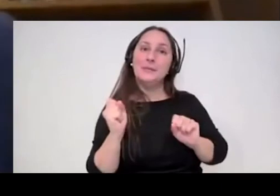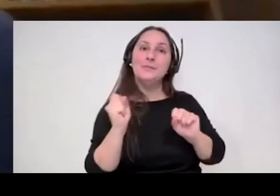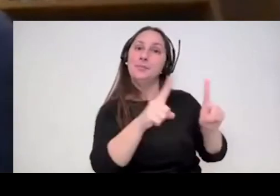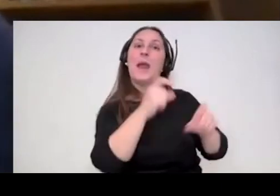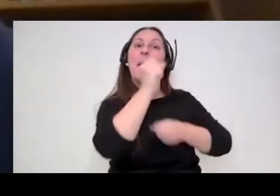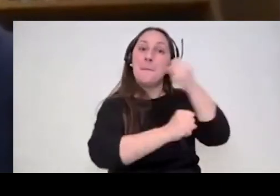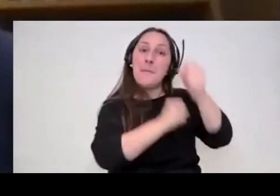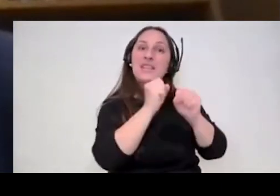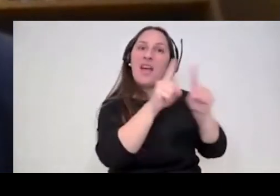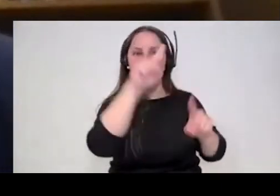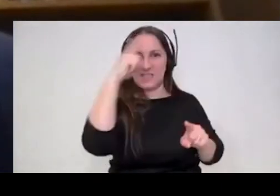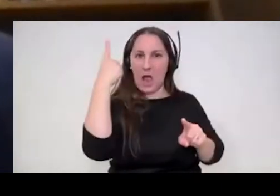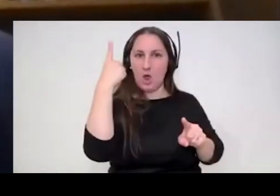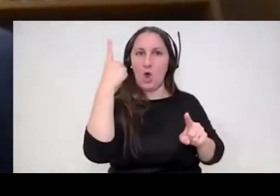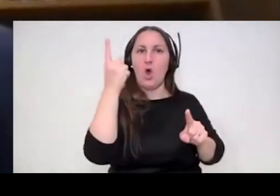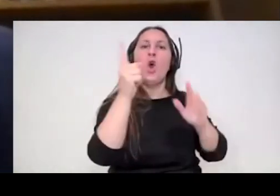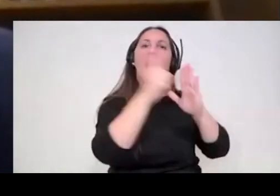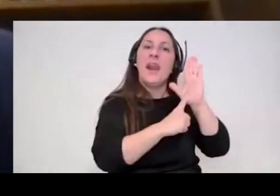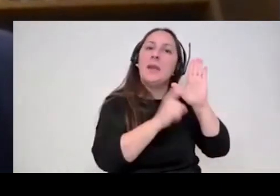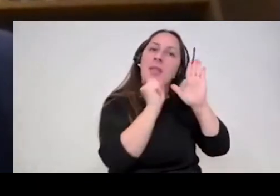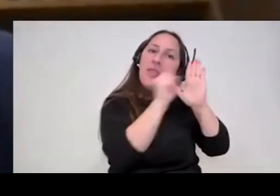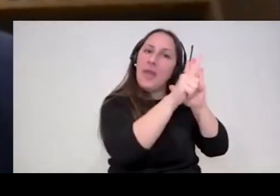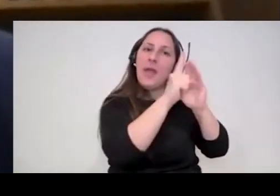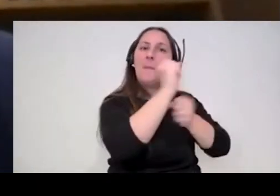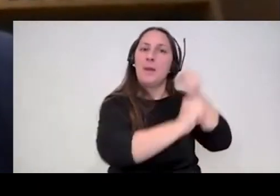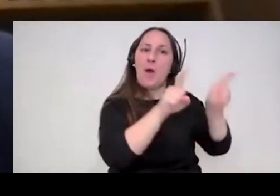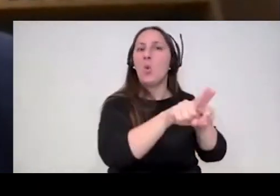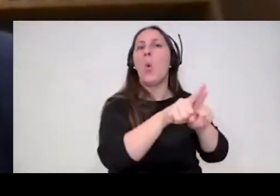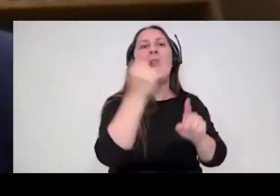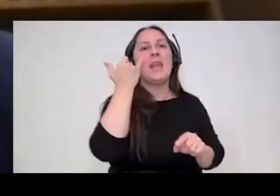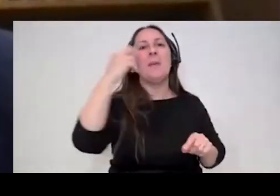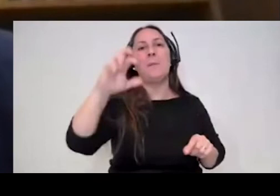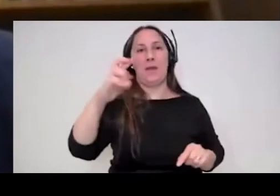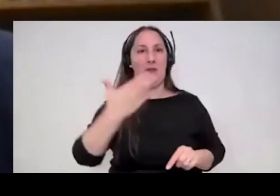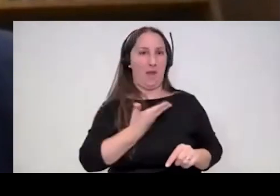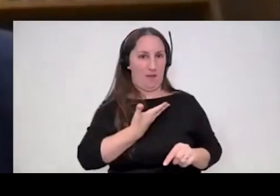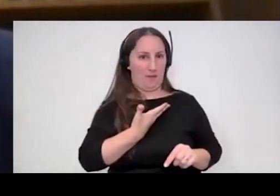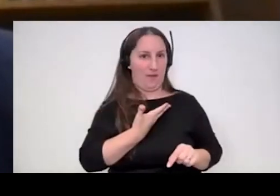que tiene un régimen del sector privado, igual que YPF, que es la lógica con la que se vienen